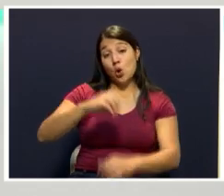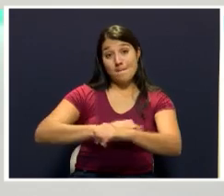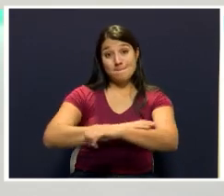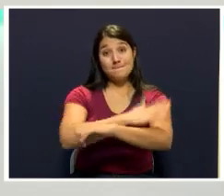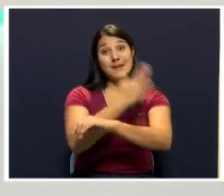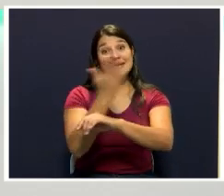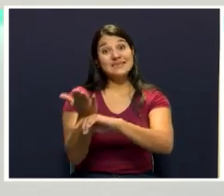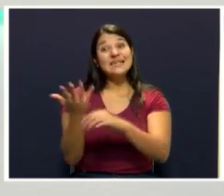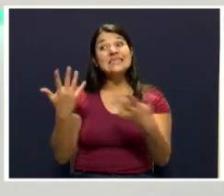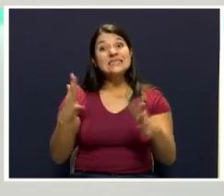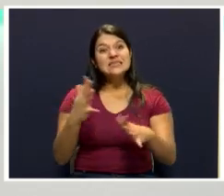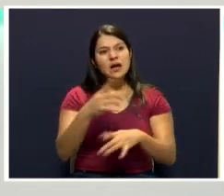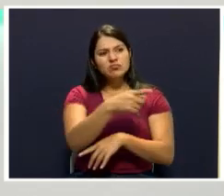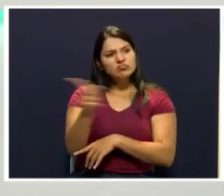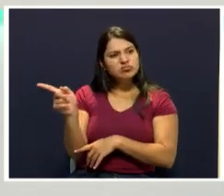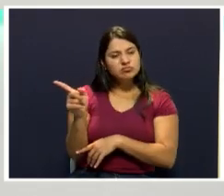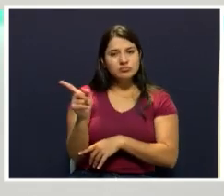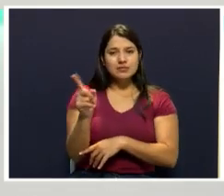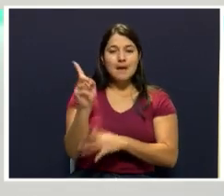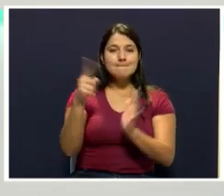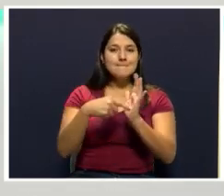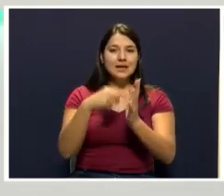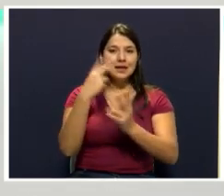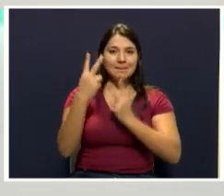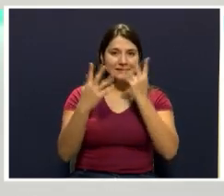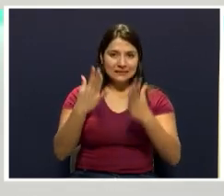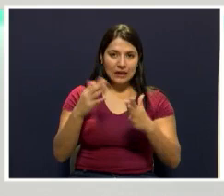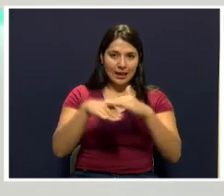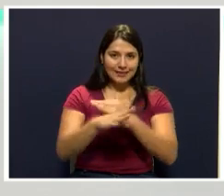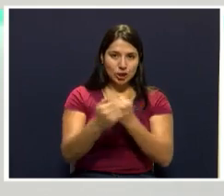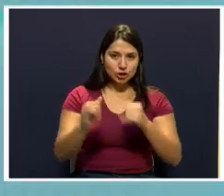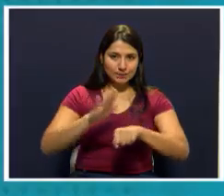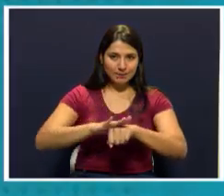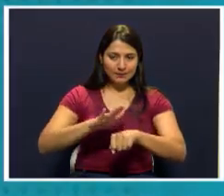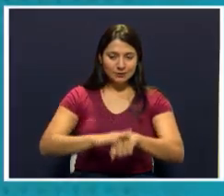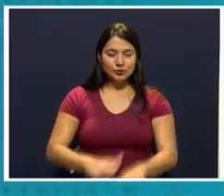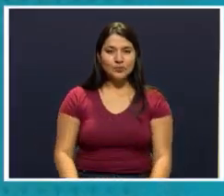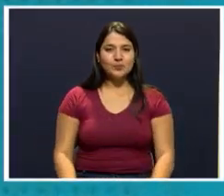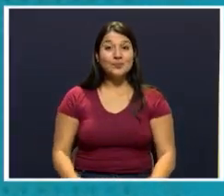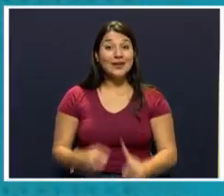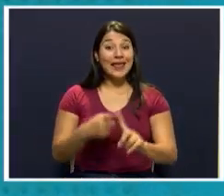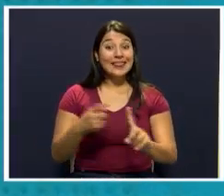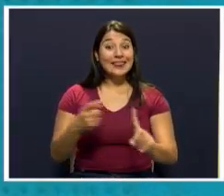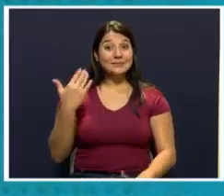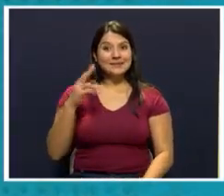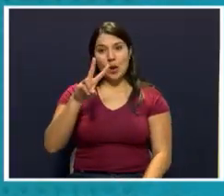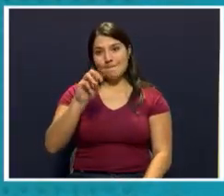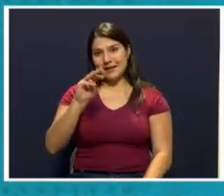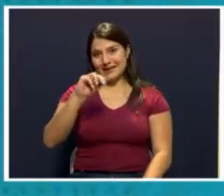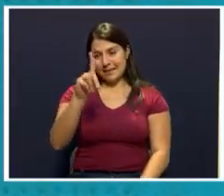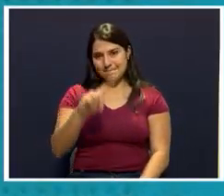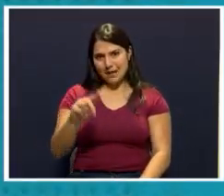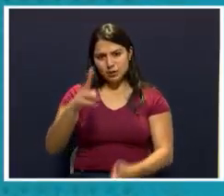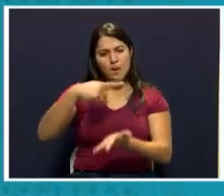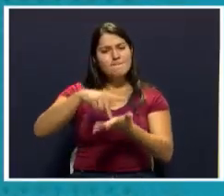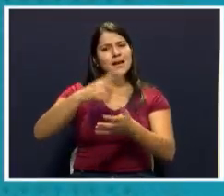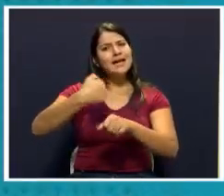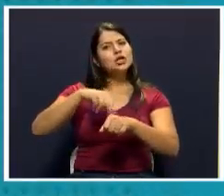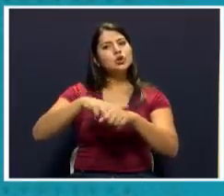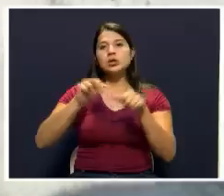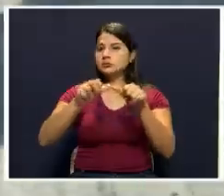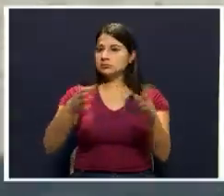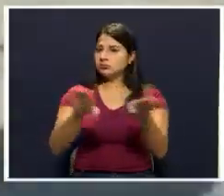desde que empezaron las medidas de aislamiento social. Desde el pasado 20 de marzo, los parques nacionales se mantienen con un